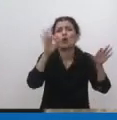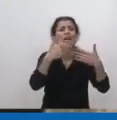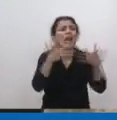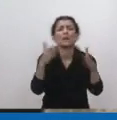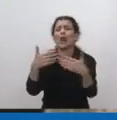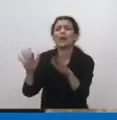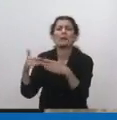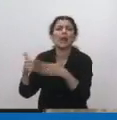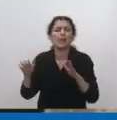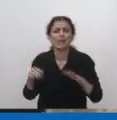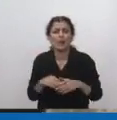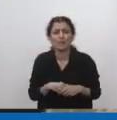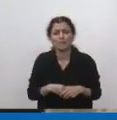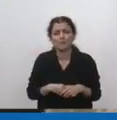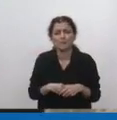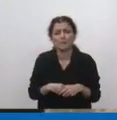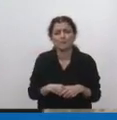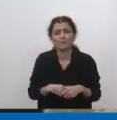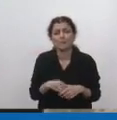propietario decida.